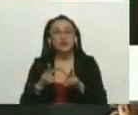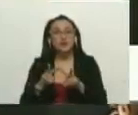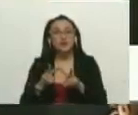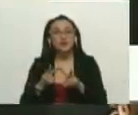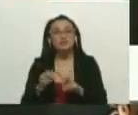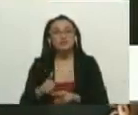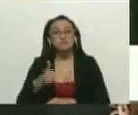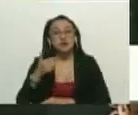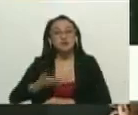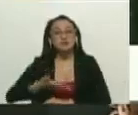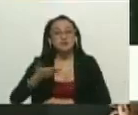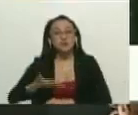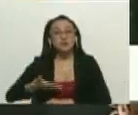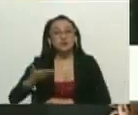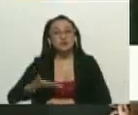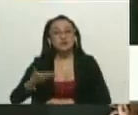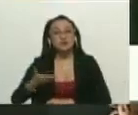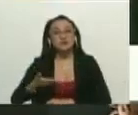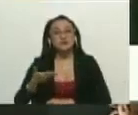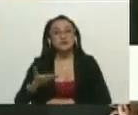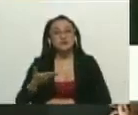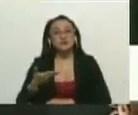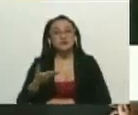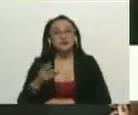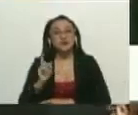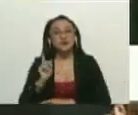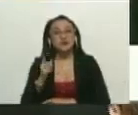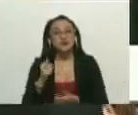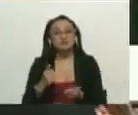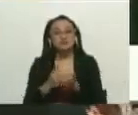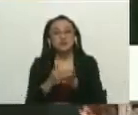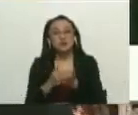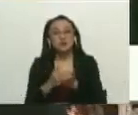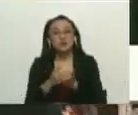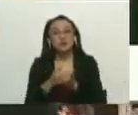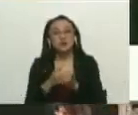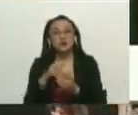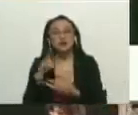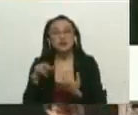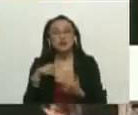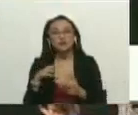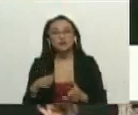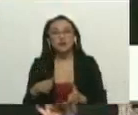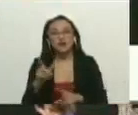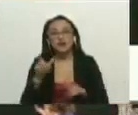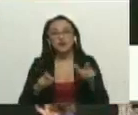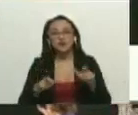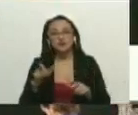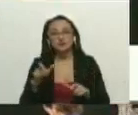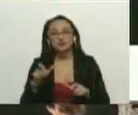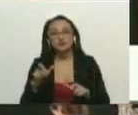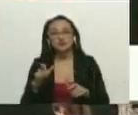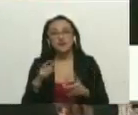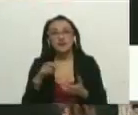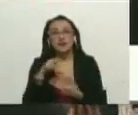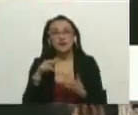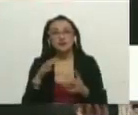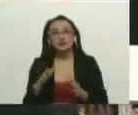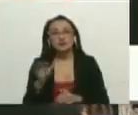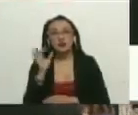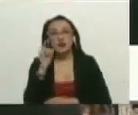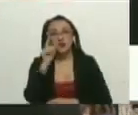más importante que debe asistir a un revolucionario, a una